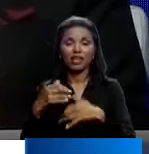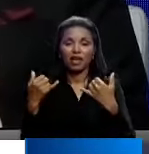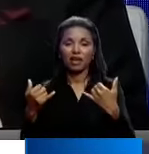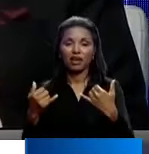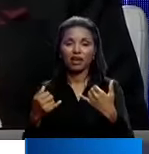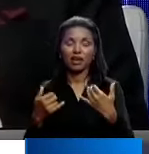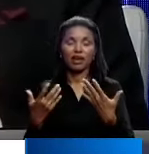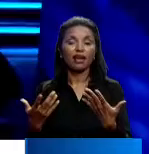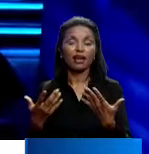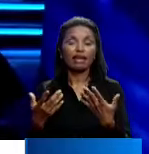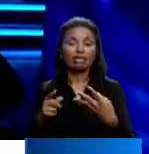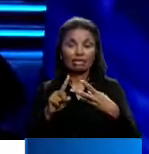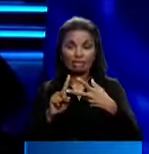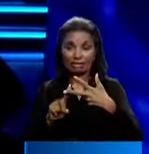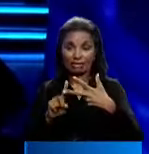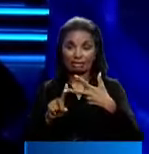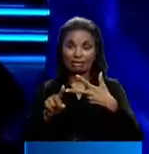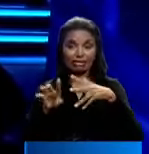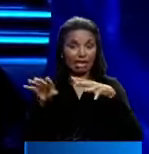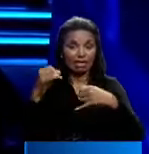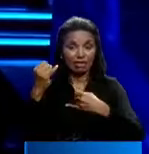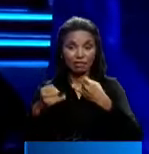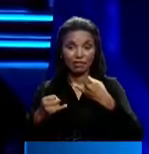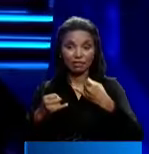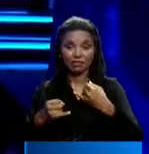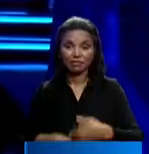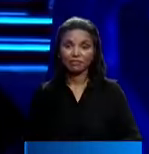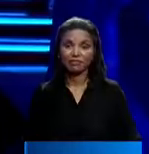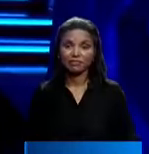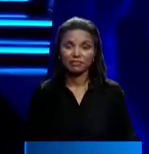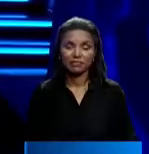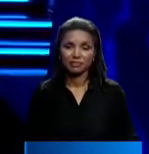presentación terminamos este tercer eje temático de.